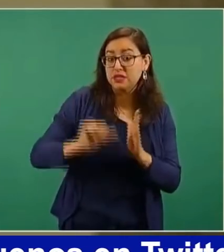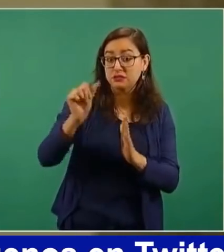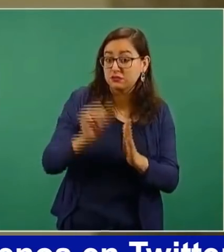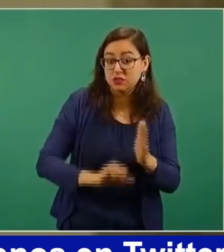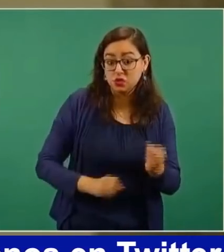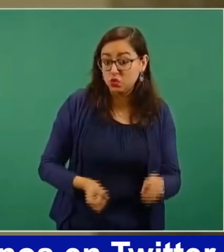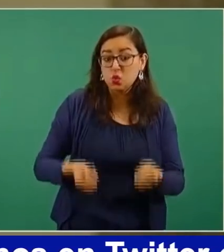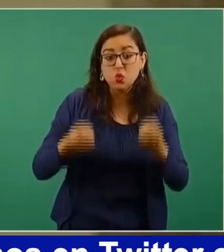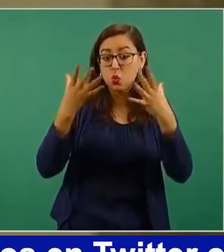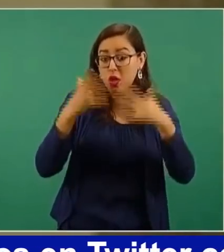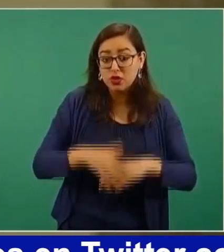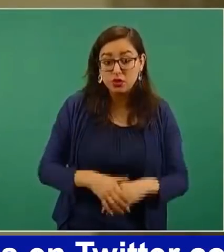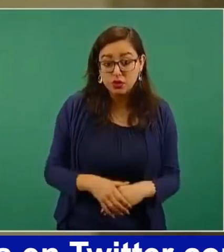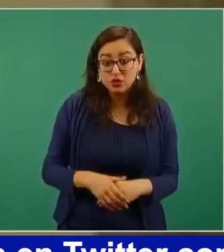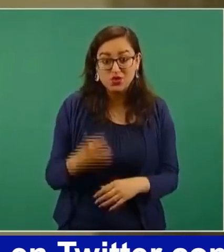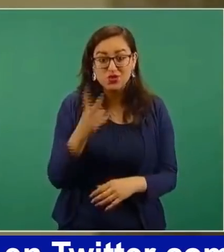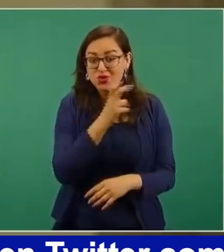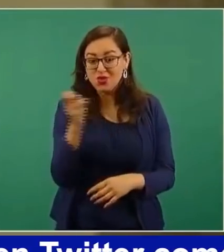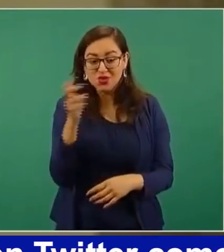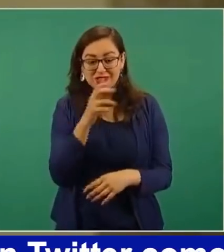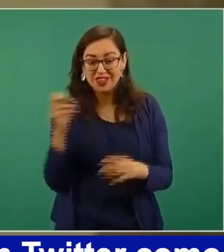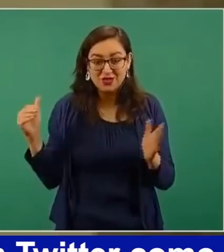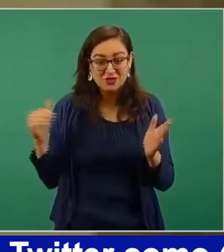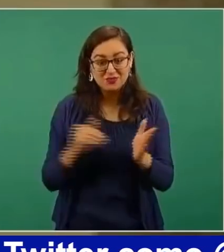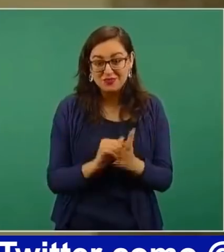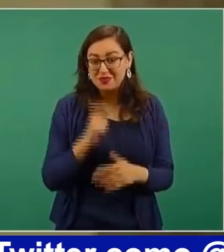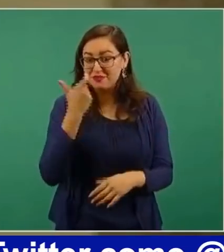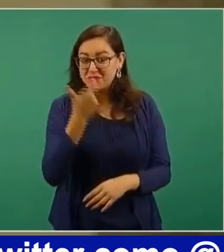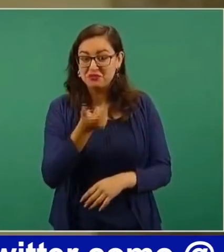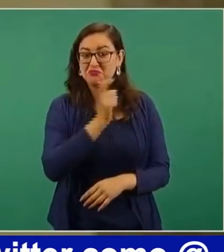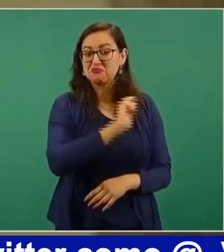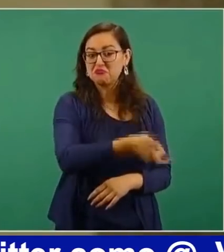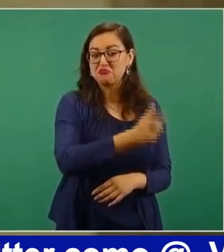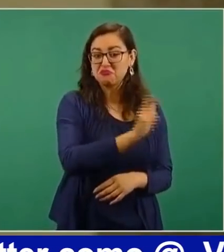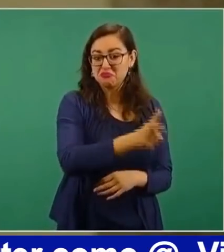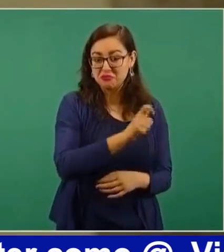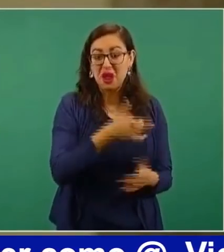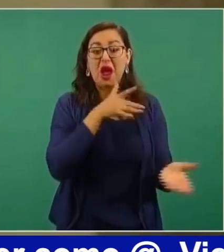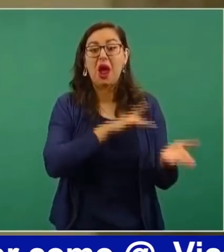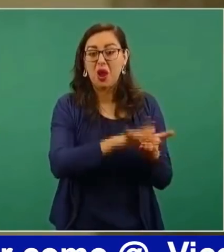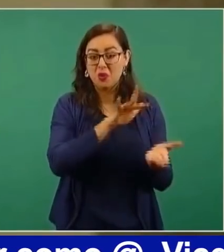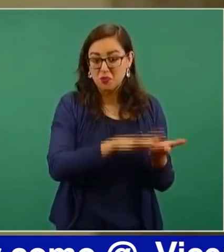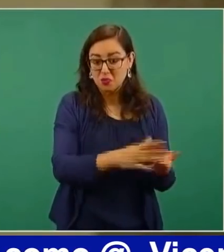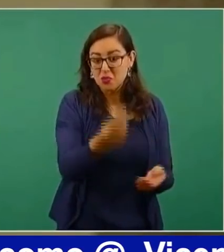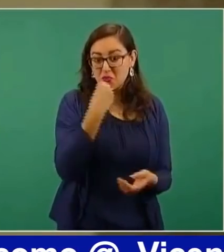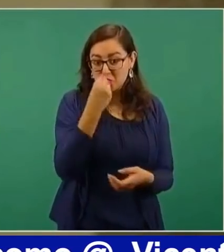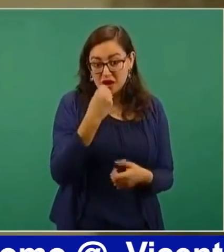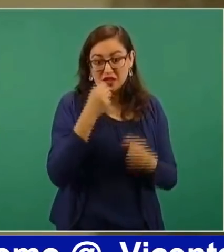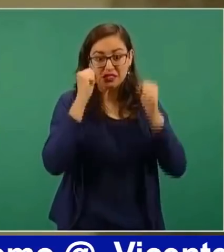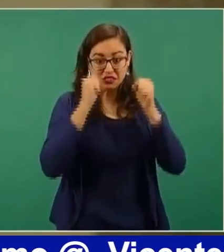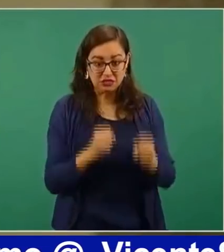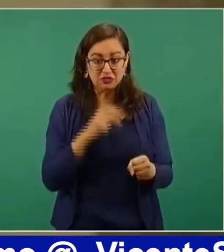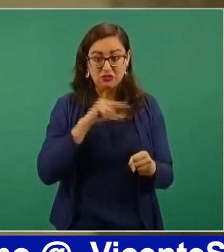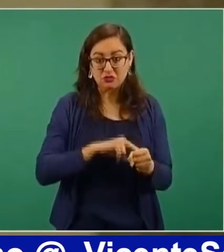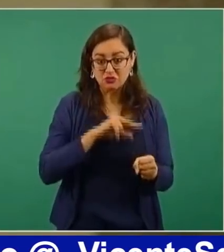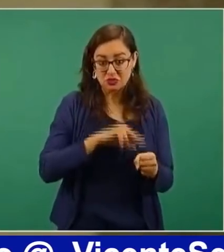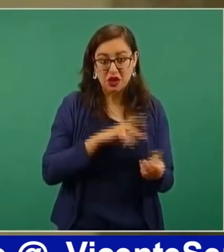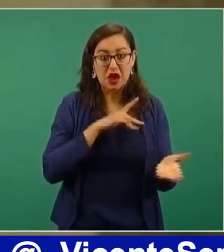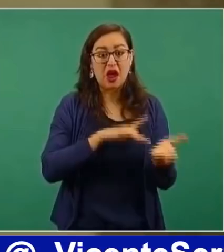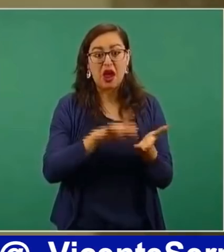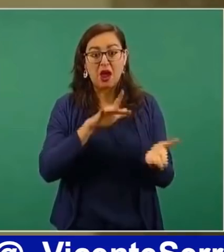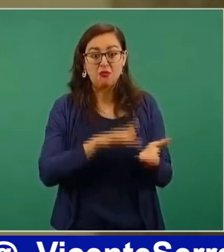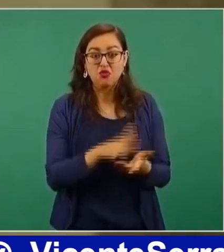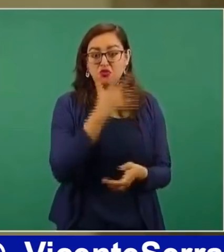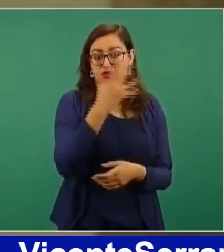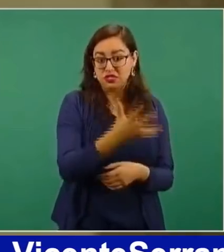de 200,000 pesos libres. Tienen apoyo de alimentación, seguro de gastos médicos, apoyo de 5